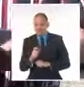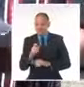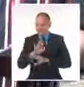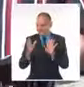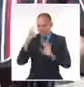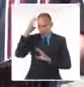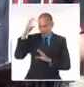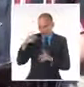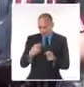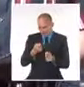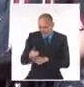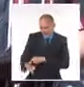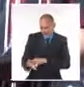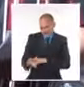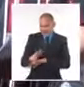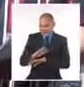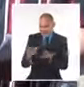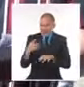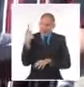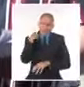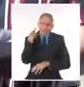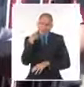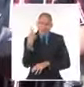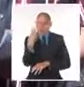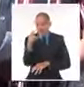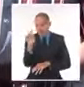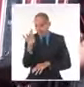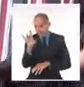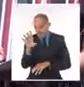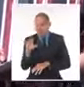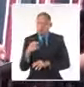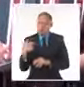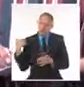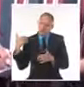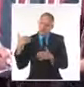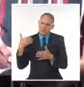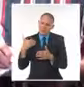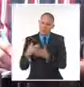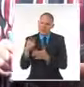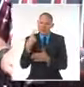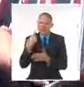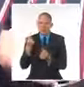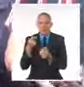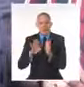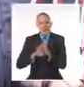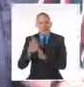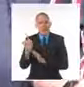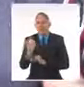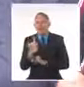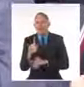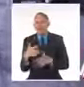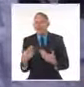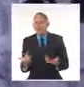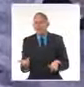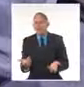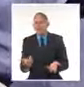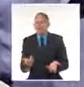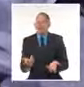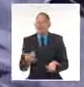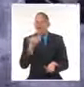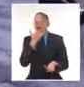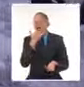comenzó la inversión, que fue en el 2015, se comenzaron los proyectos. Pasó mate. Entonces nos afectó las plantaciones de